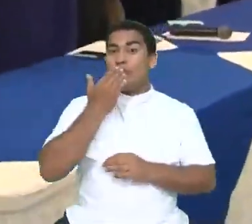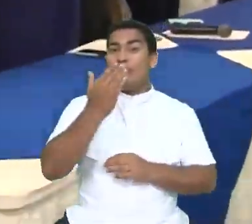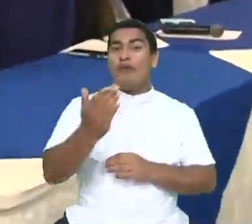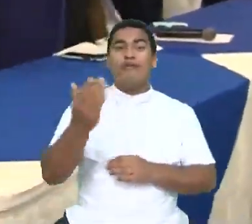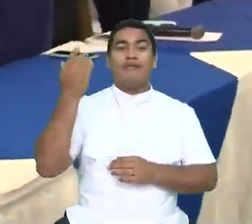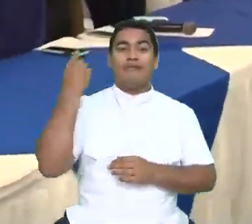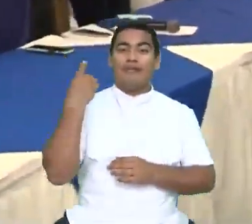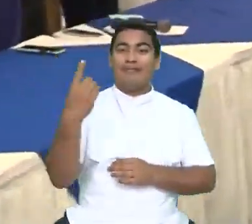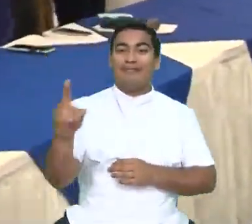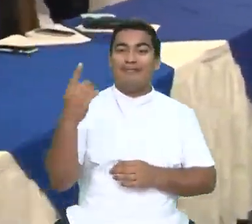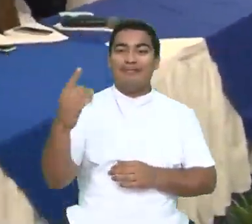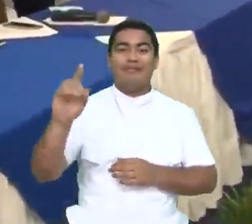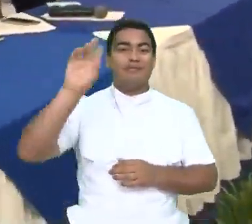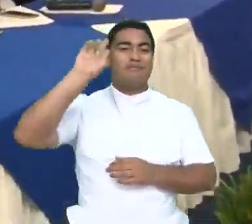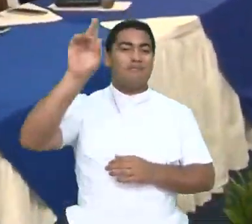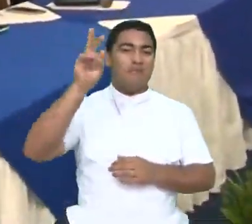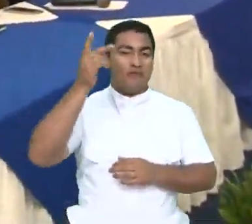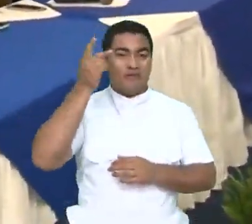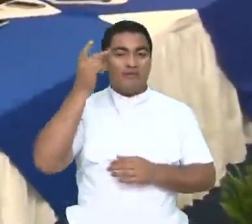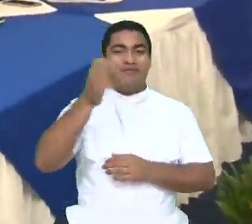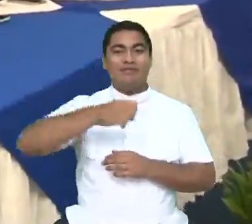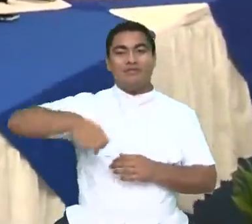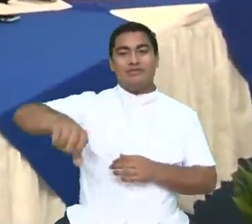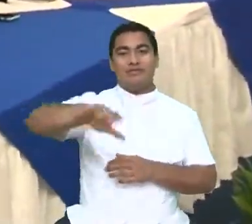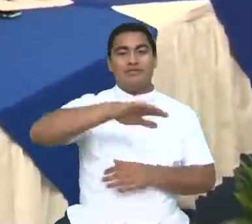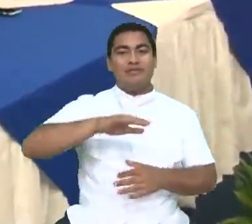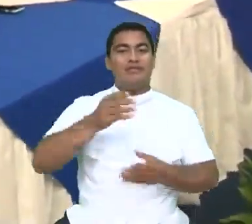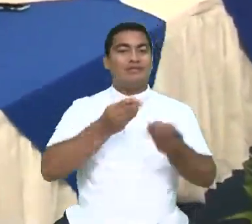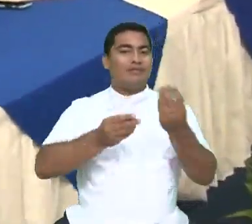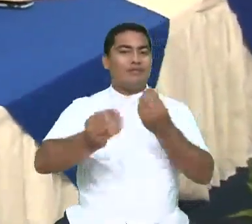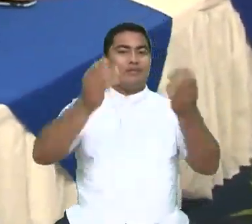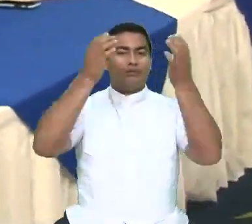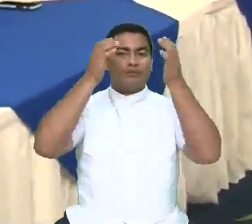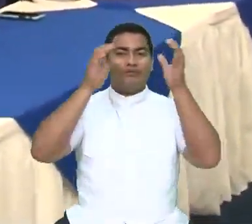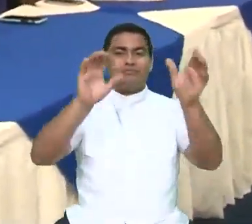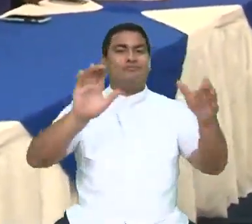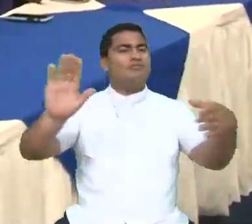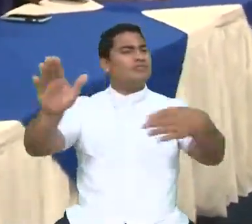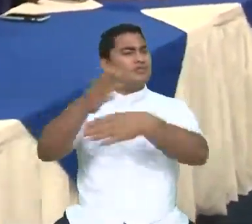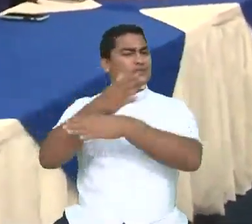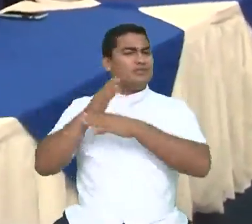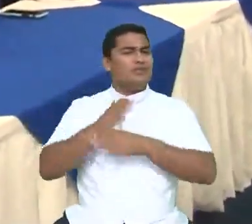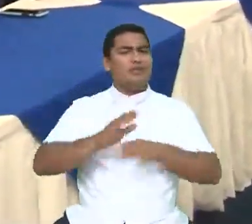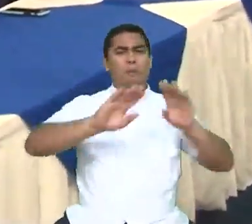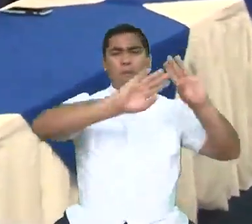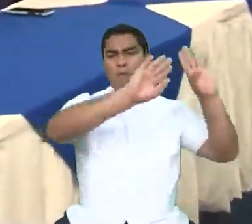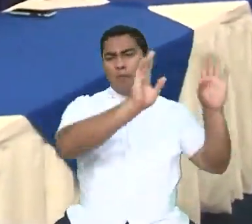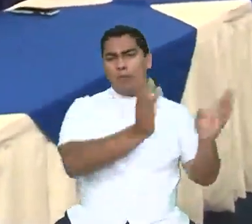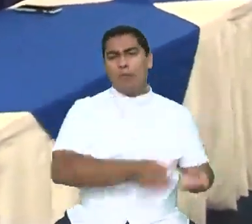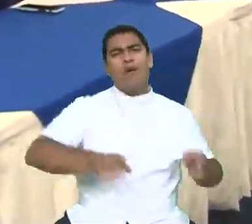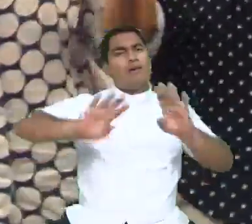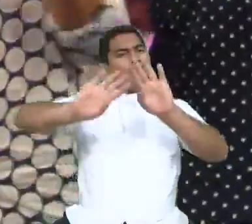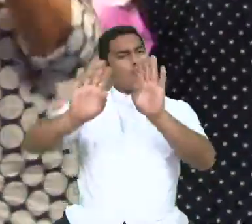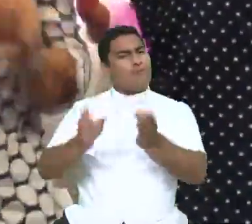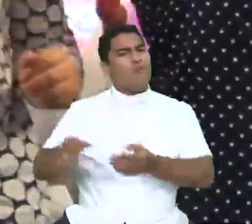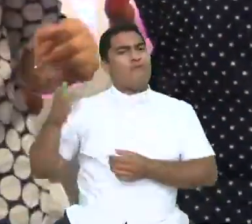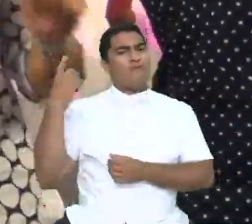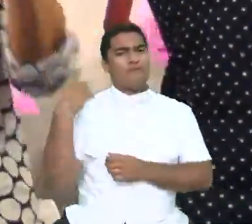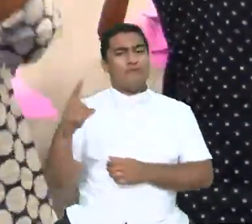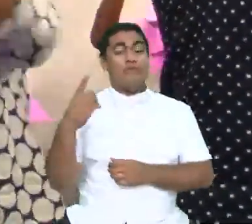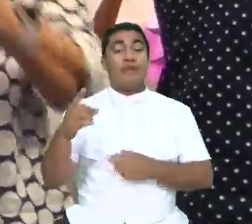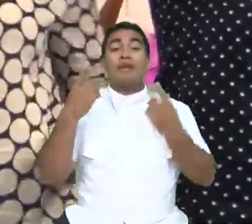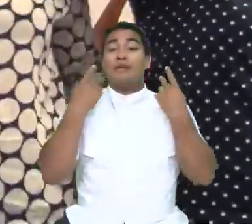derechos políticos, sociales, económicos, culturales, en todos los aspectos, los derechos de la mujer. Pero tenemos el gran compromiso de